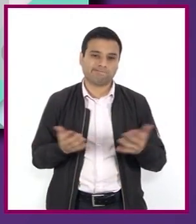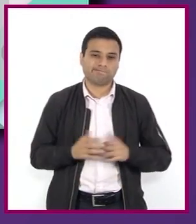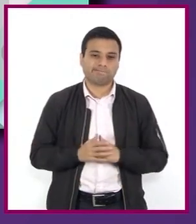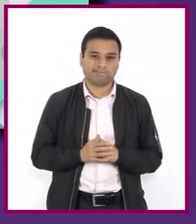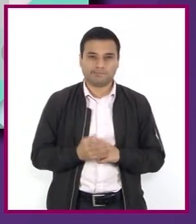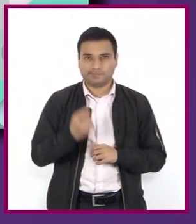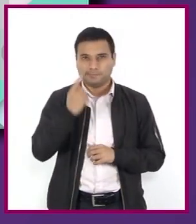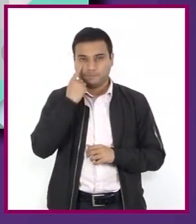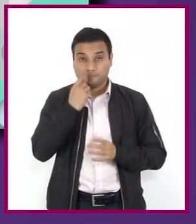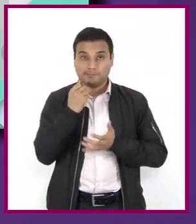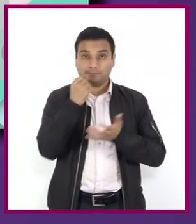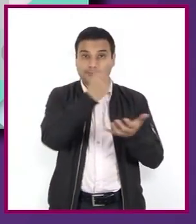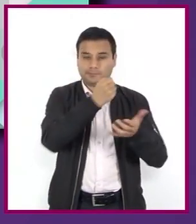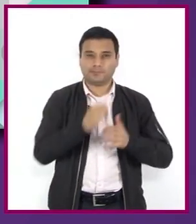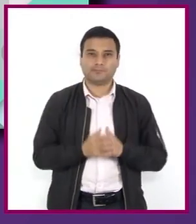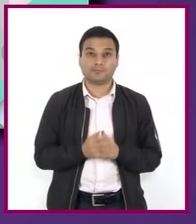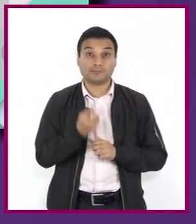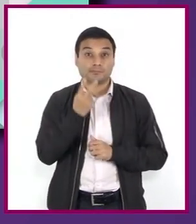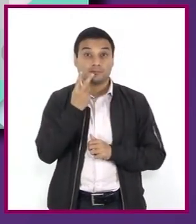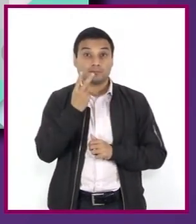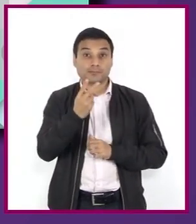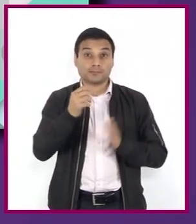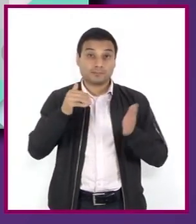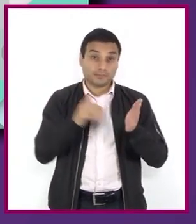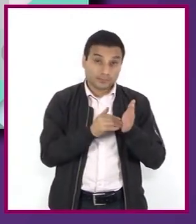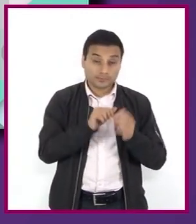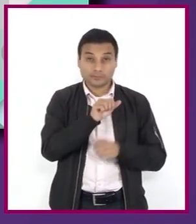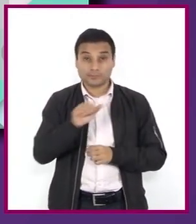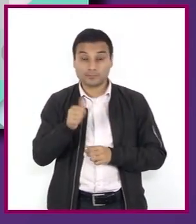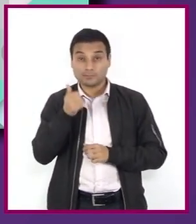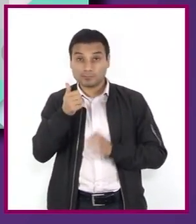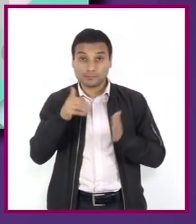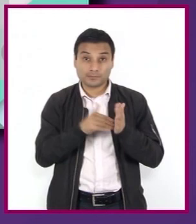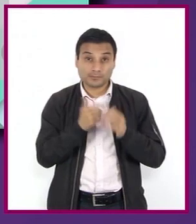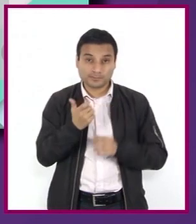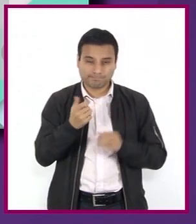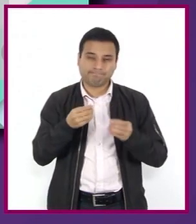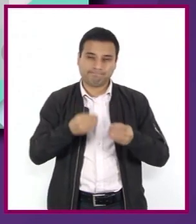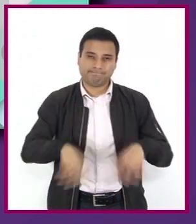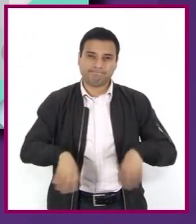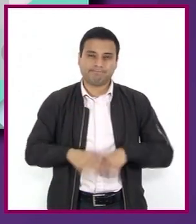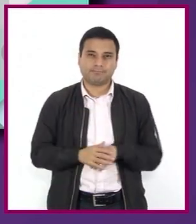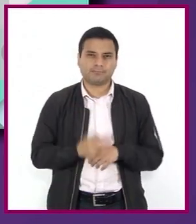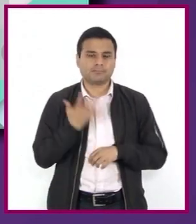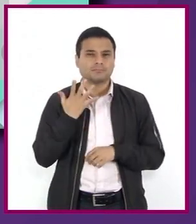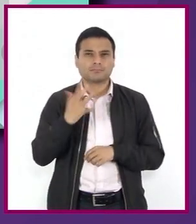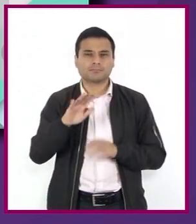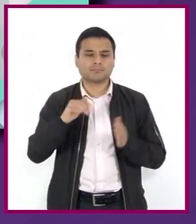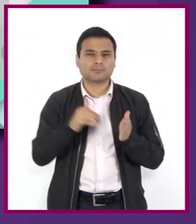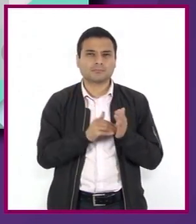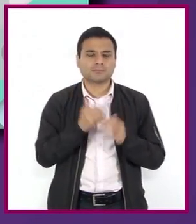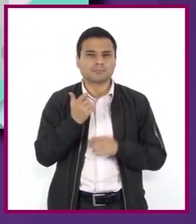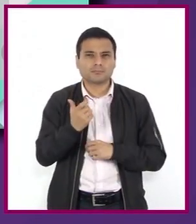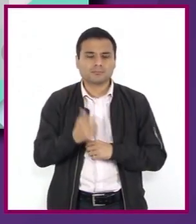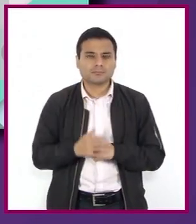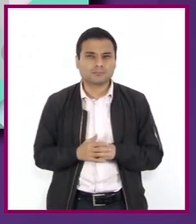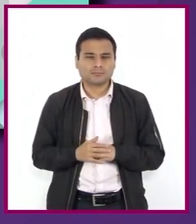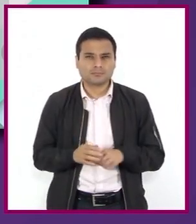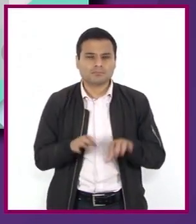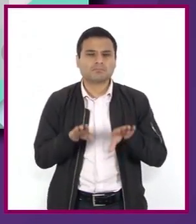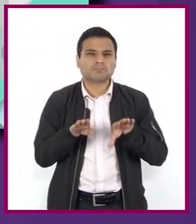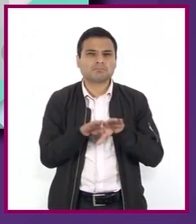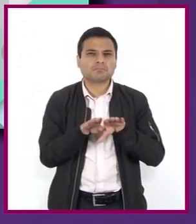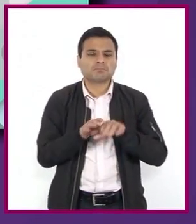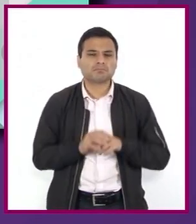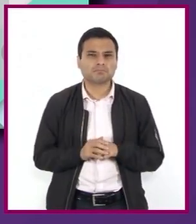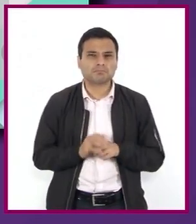cuando se invierte entre 2,000 y 6,000 pesos. Para el tope de 10,000 invertidos en publicidad, ¿cuál